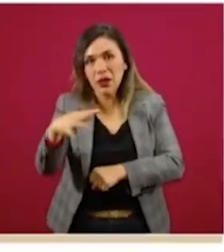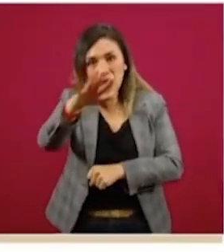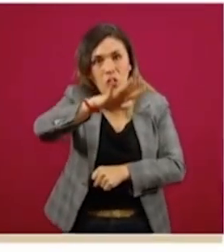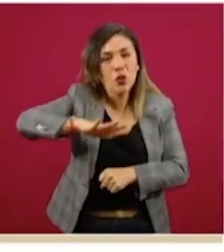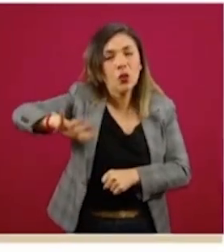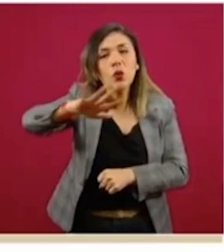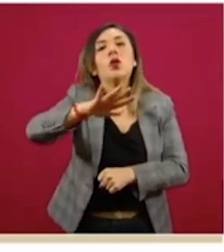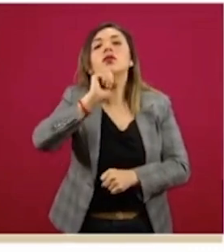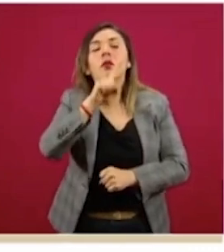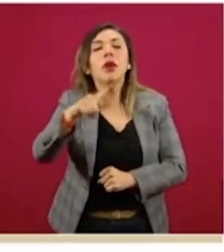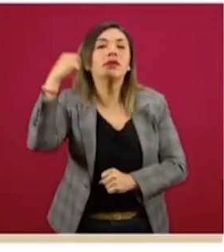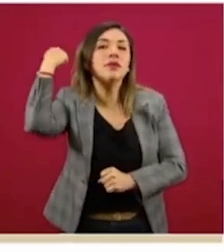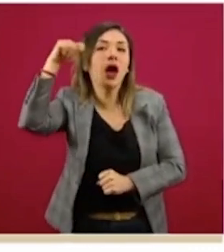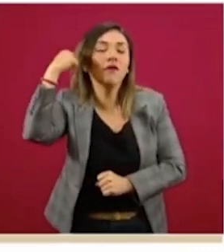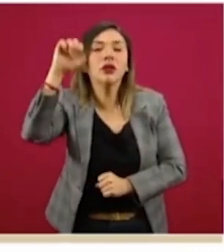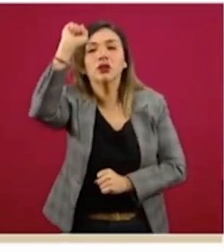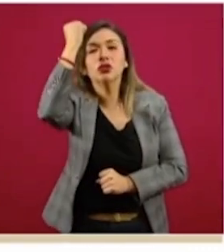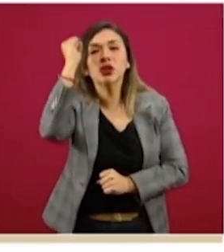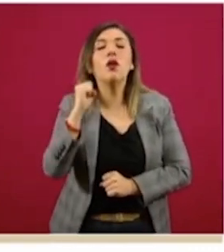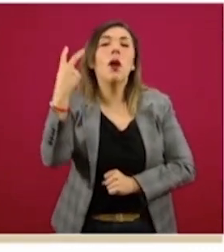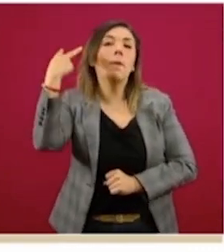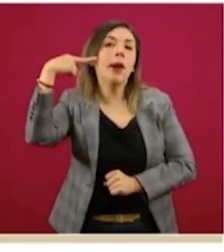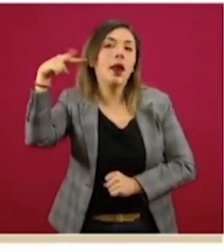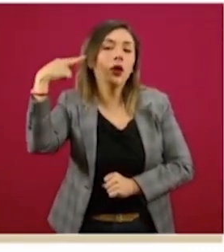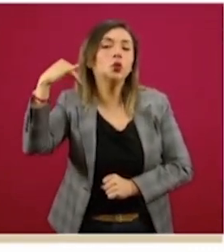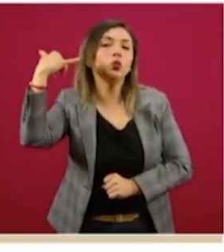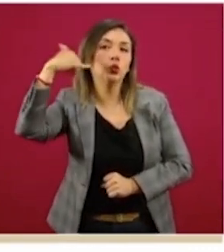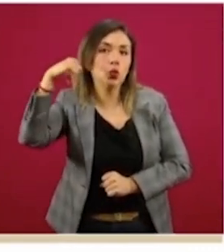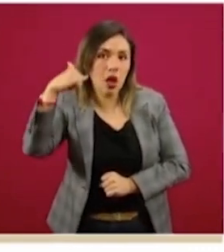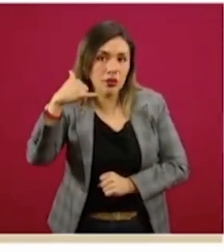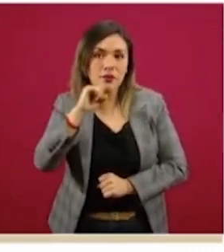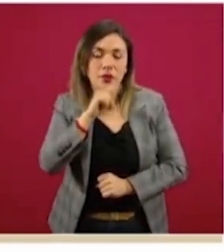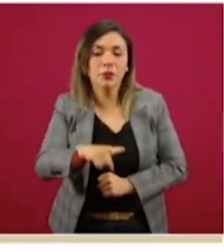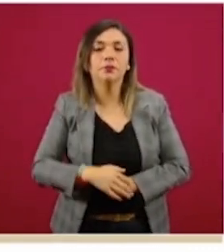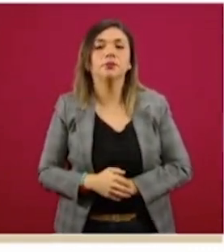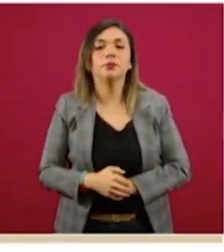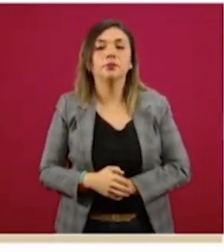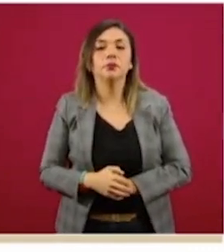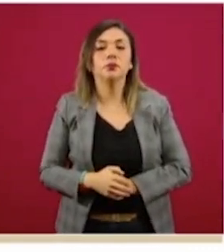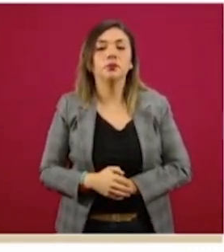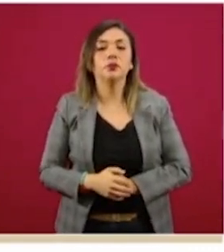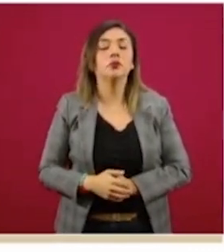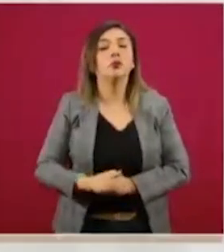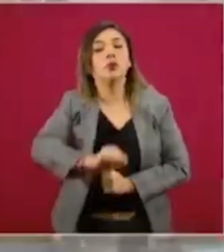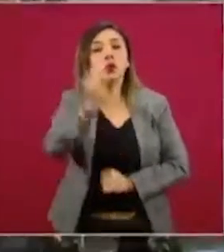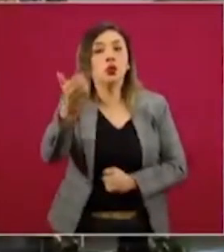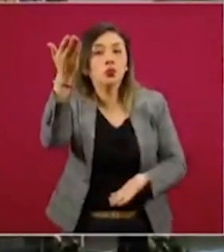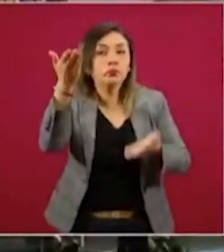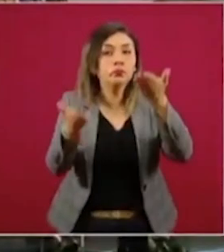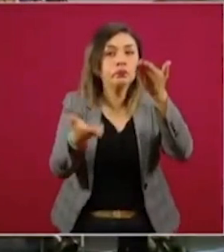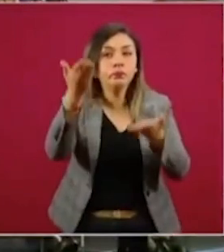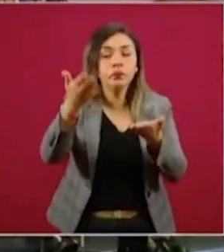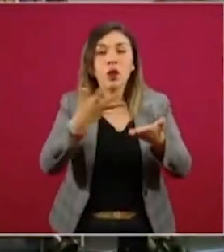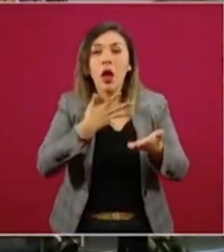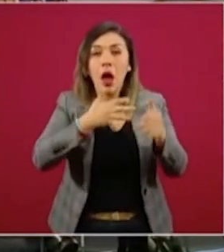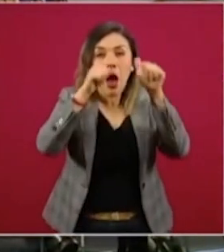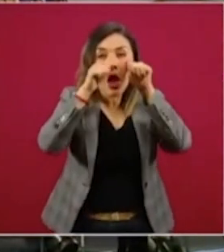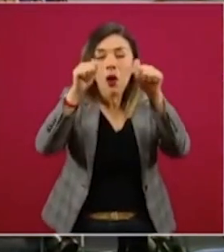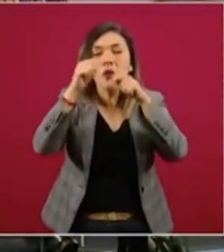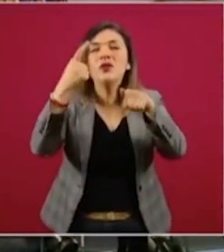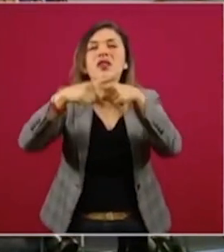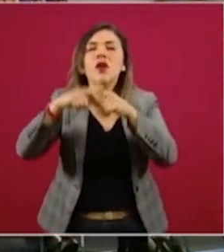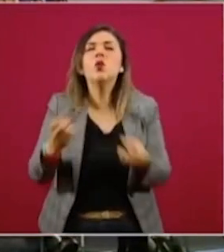Estado de México, Tabasco, Sinaloa, Veracruz y Yucatán. La siguiente, cuando lo comparamos atendiendo a que tienen distintos